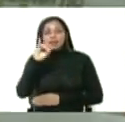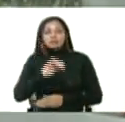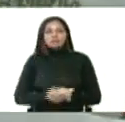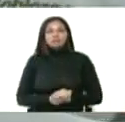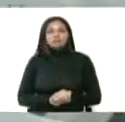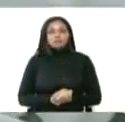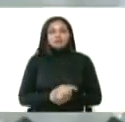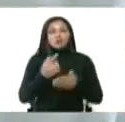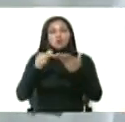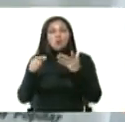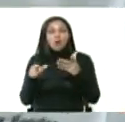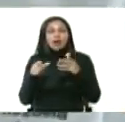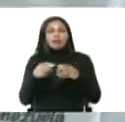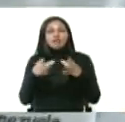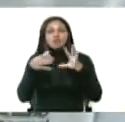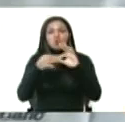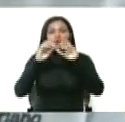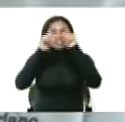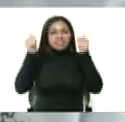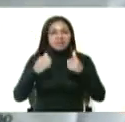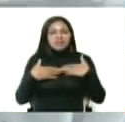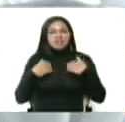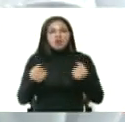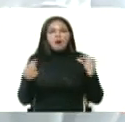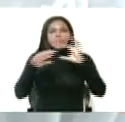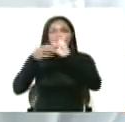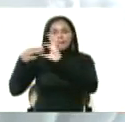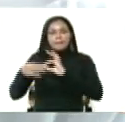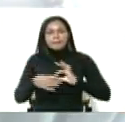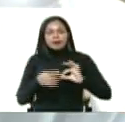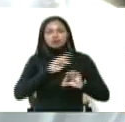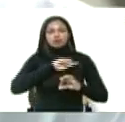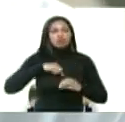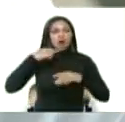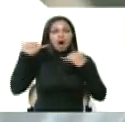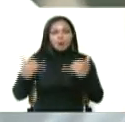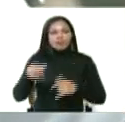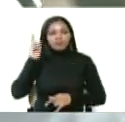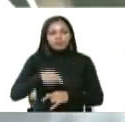CAT y los hospitales. Este es el momento.